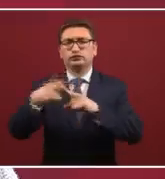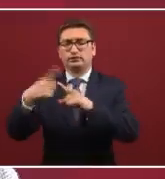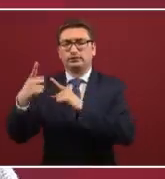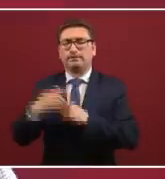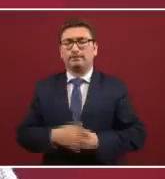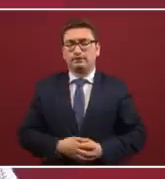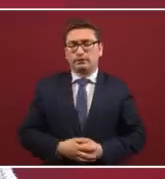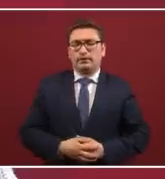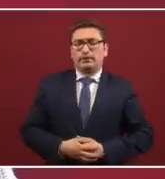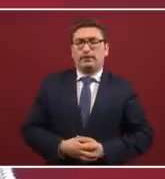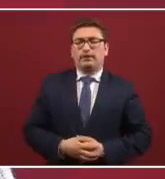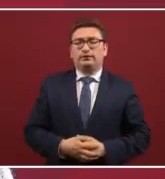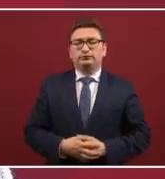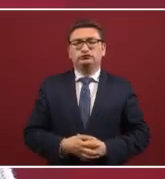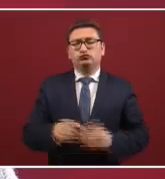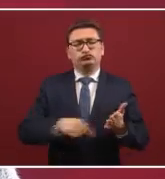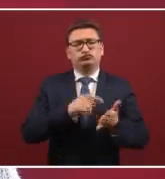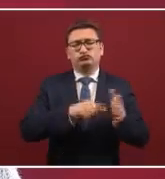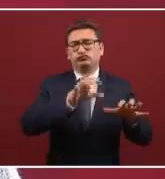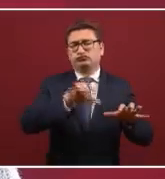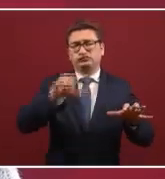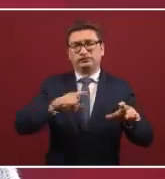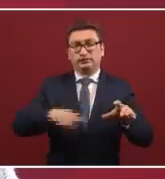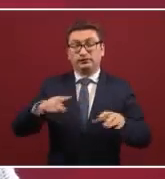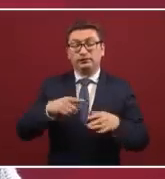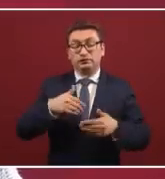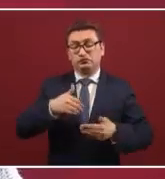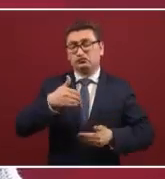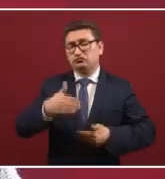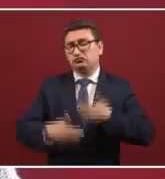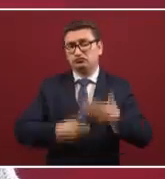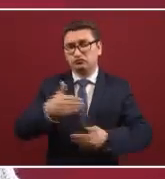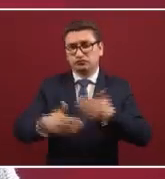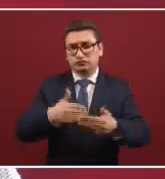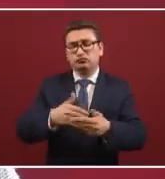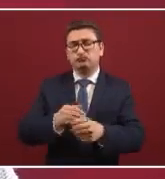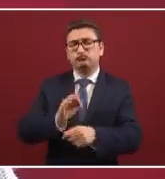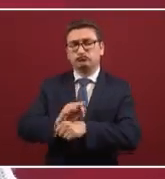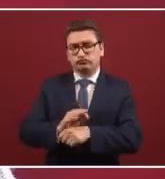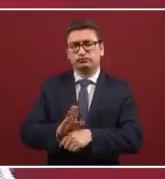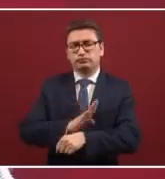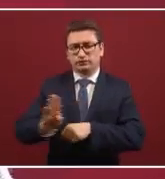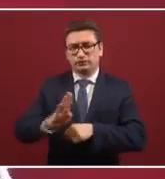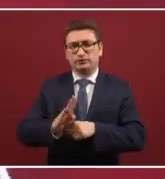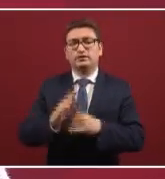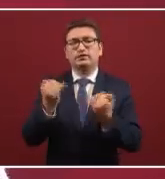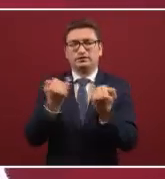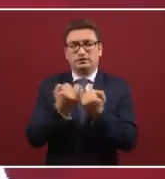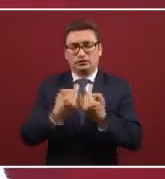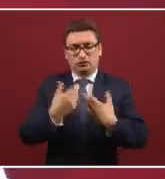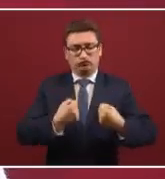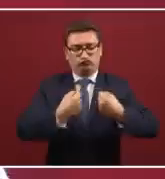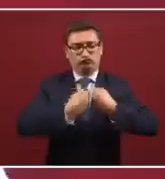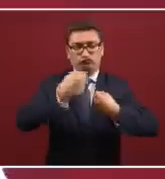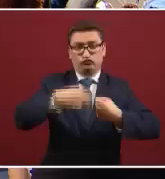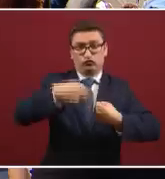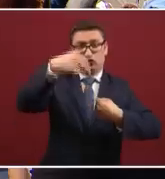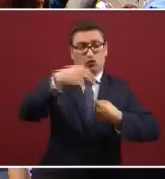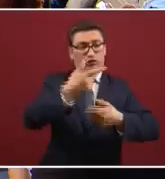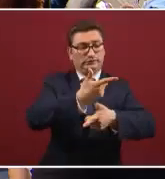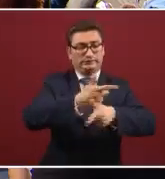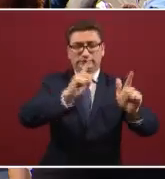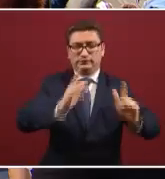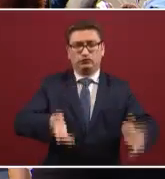Bajío, y los efectos positivos que ha tenido la zona libre de la frontera norte,